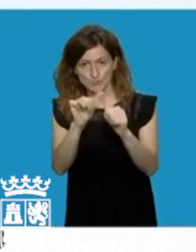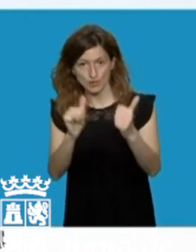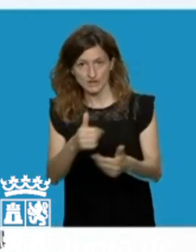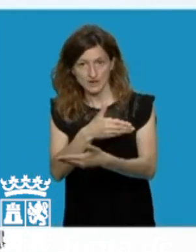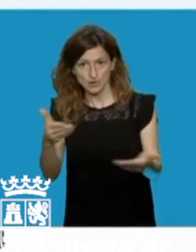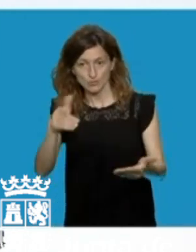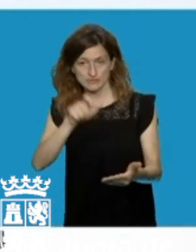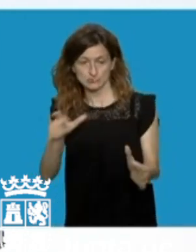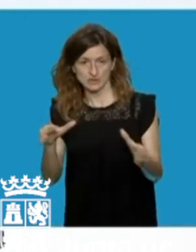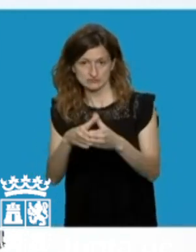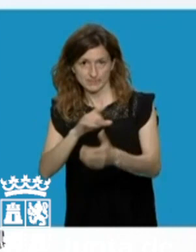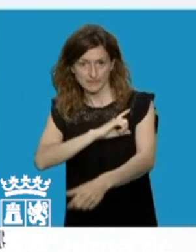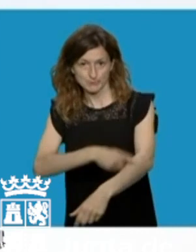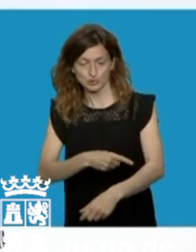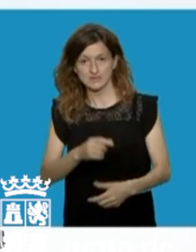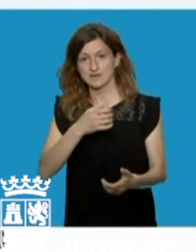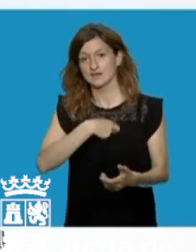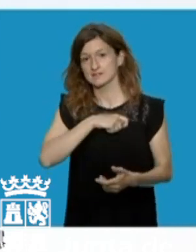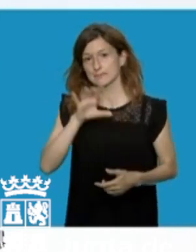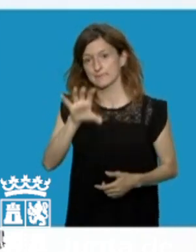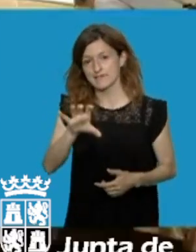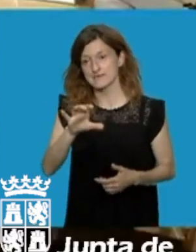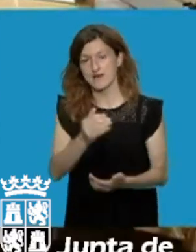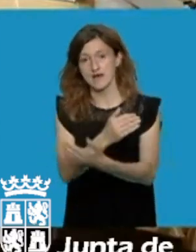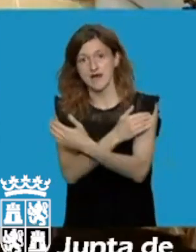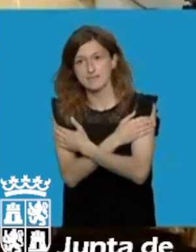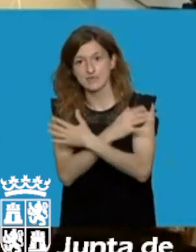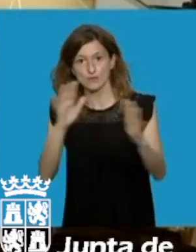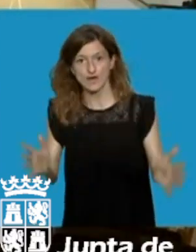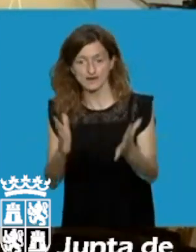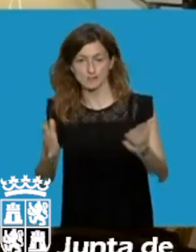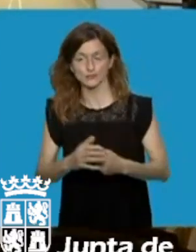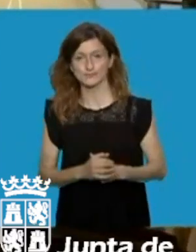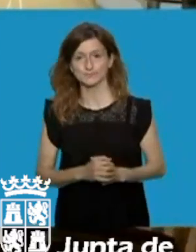nuevas generaciones del deporte en toda España. Un fuerte abrazo y mucho ánimo.